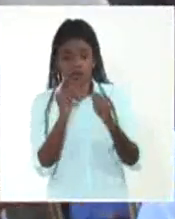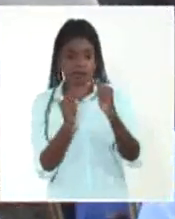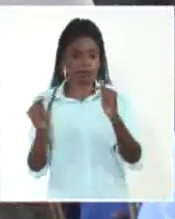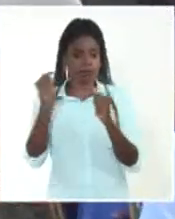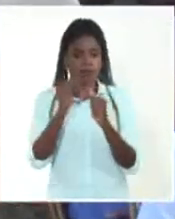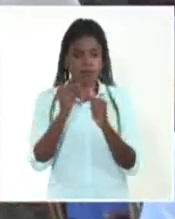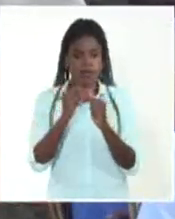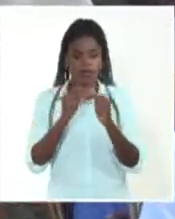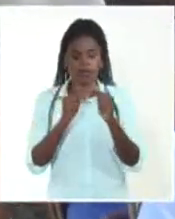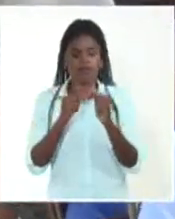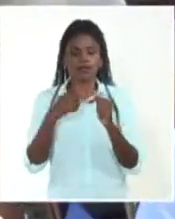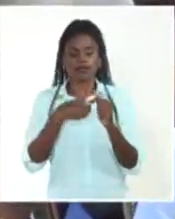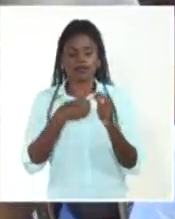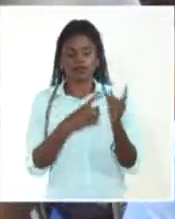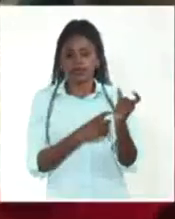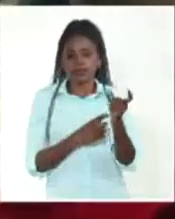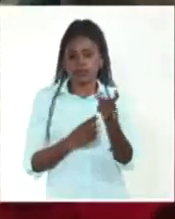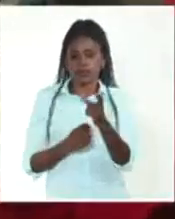terrorismo.